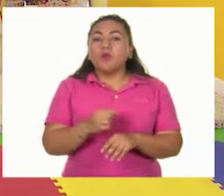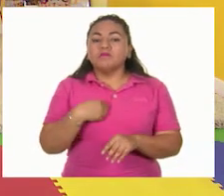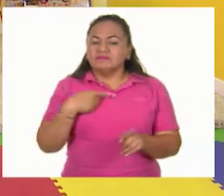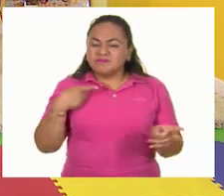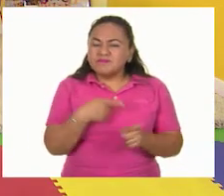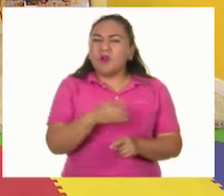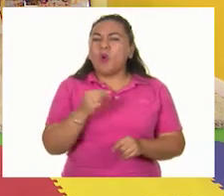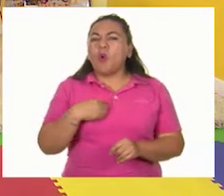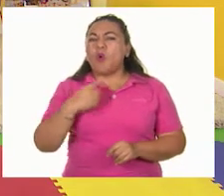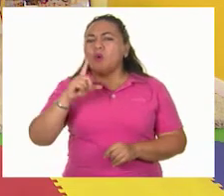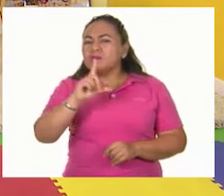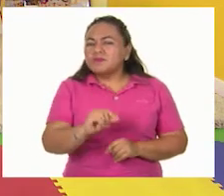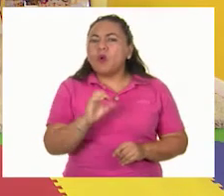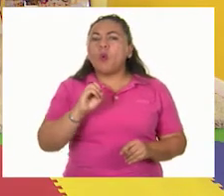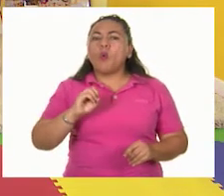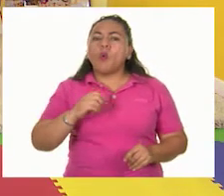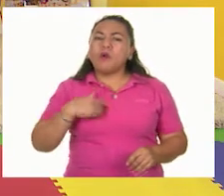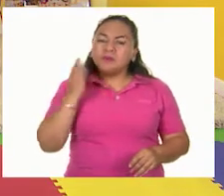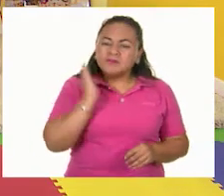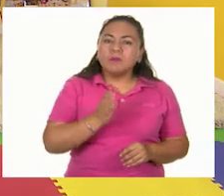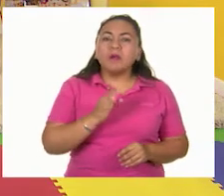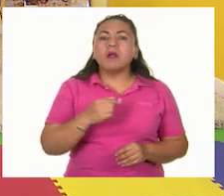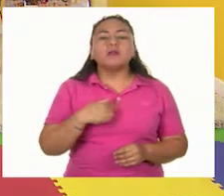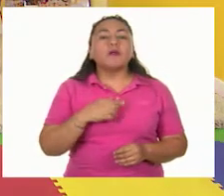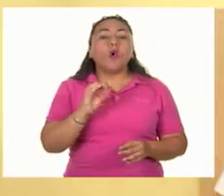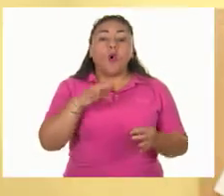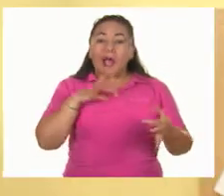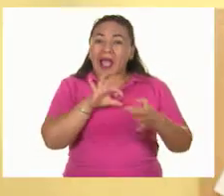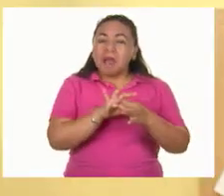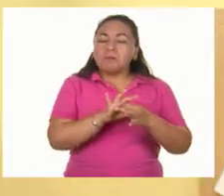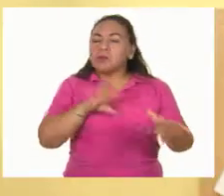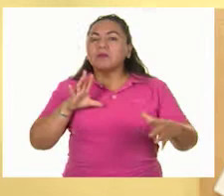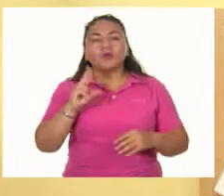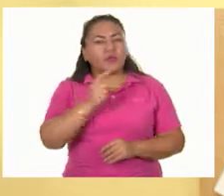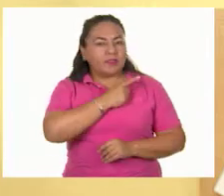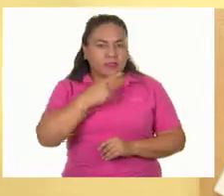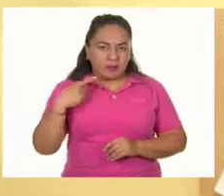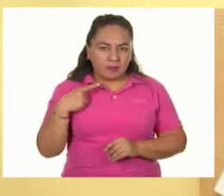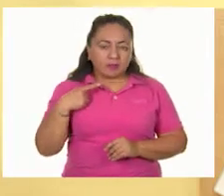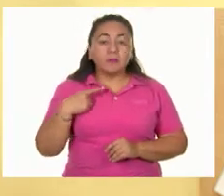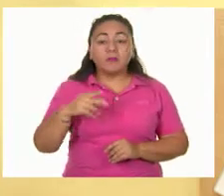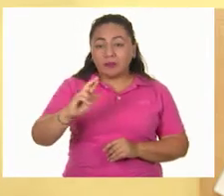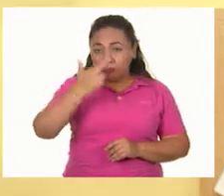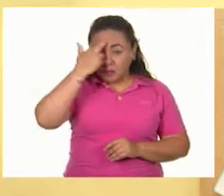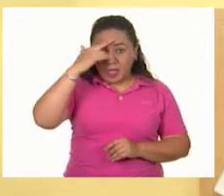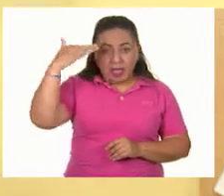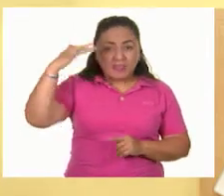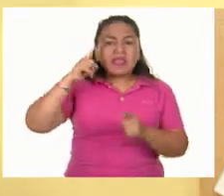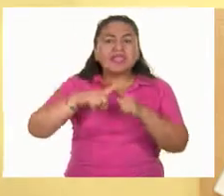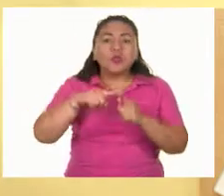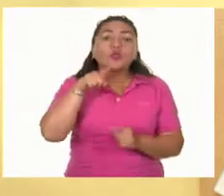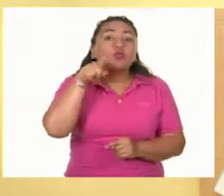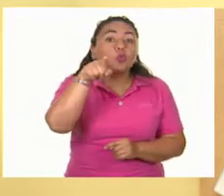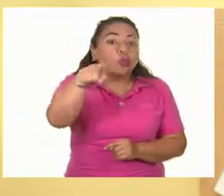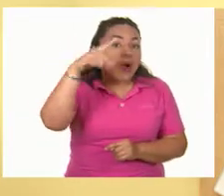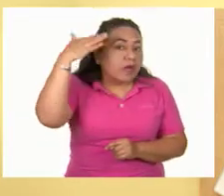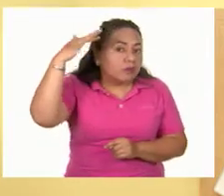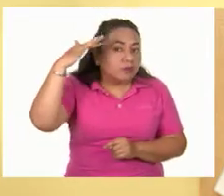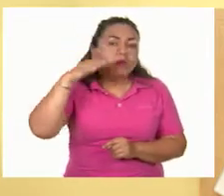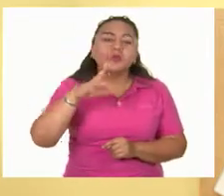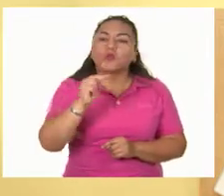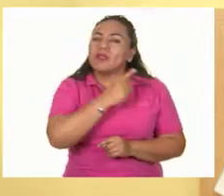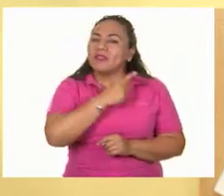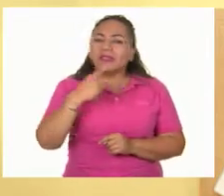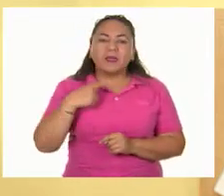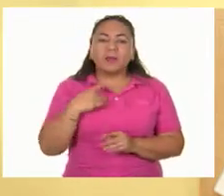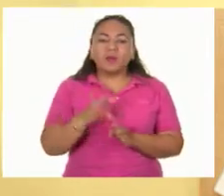y la relación en que tienes con ella o él. Ten presente que el adulto eres tú y no es conveniente que